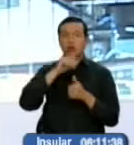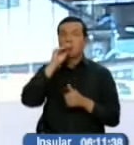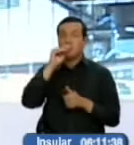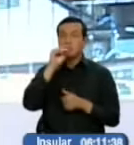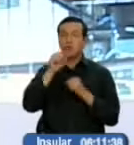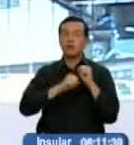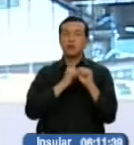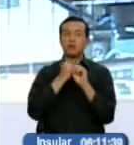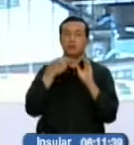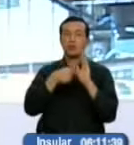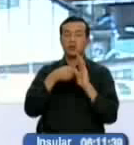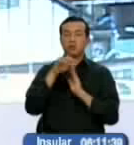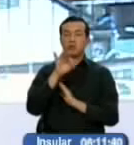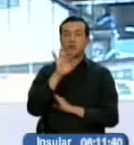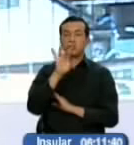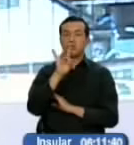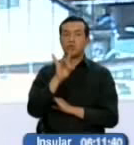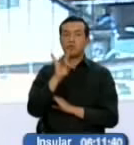del